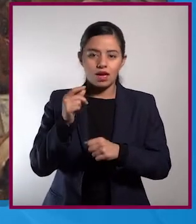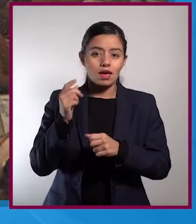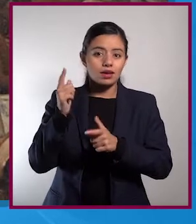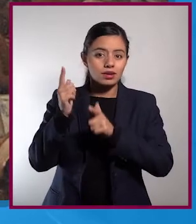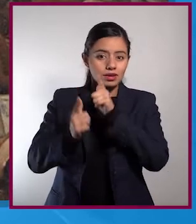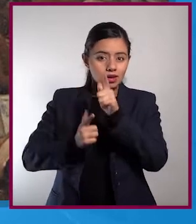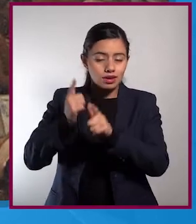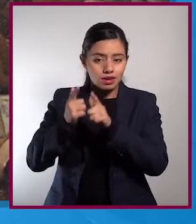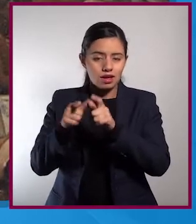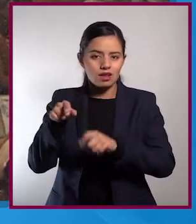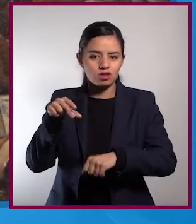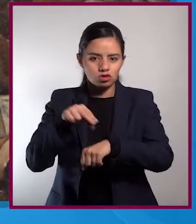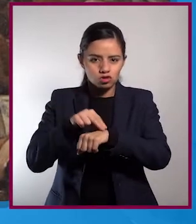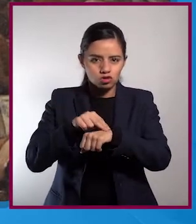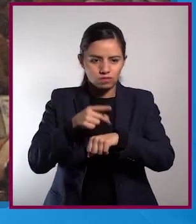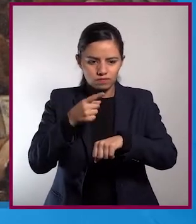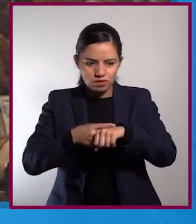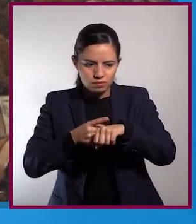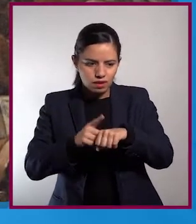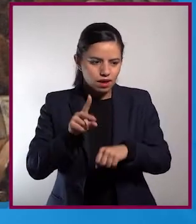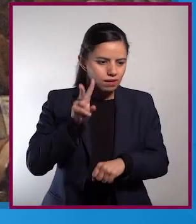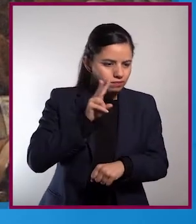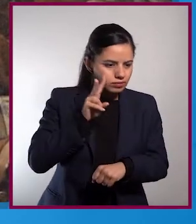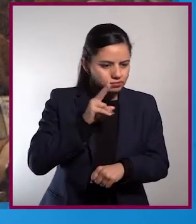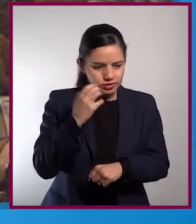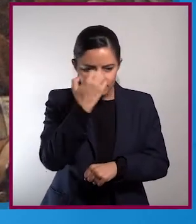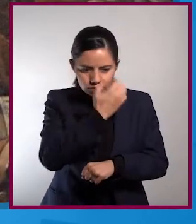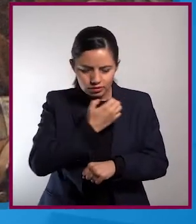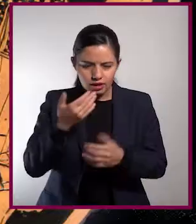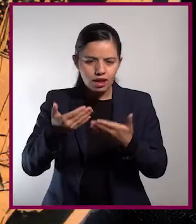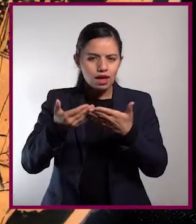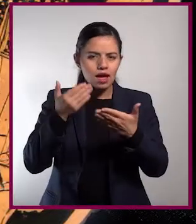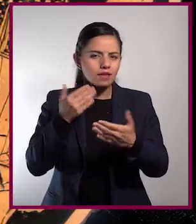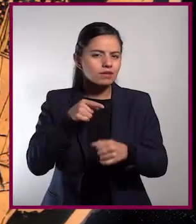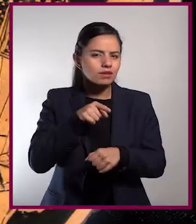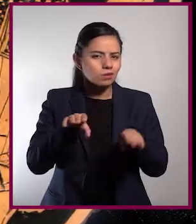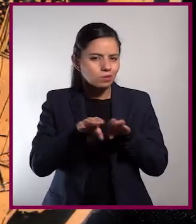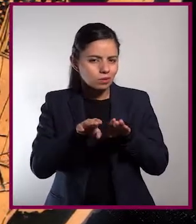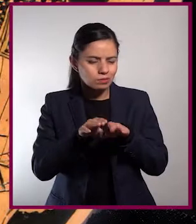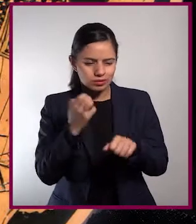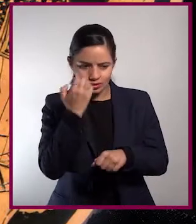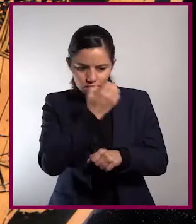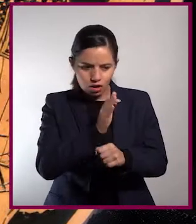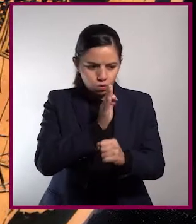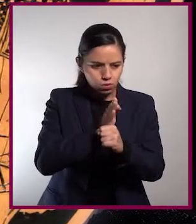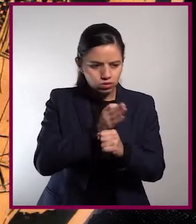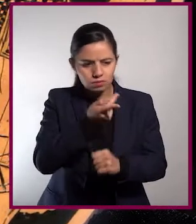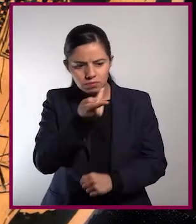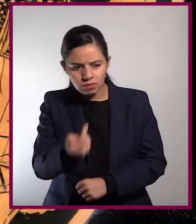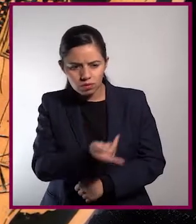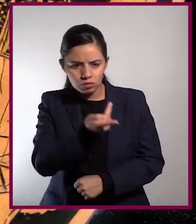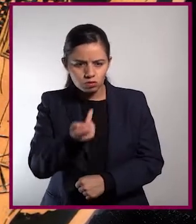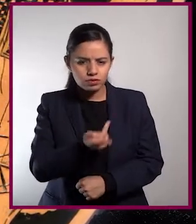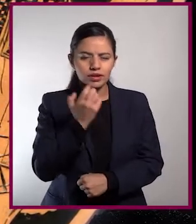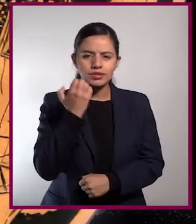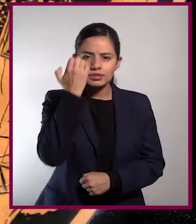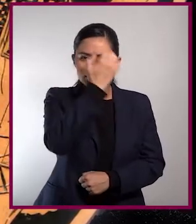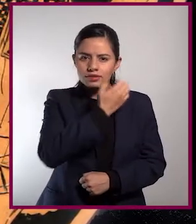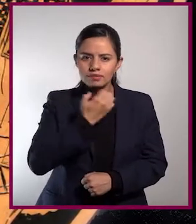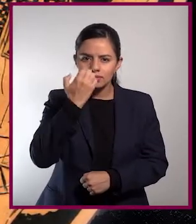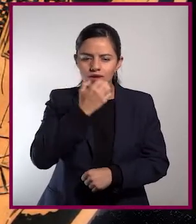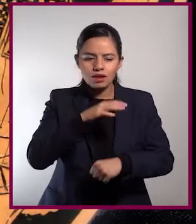el médico intenta curar a un enfermo tomando en cuenta sus antecedentes y su estado actual mediante el interrogatorio y